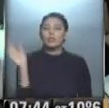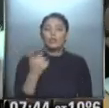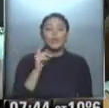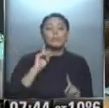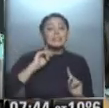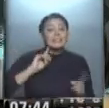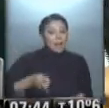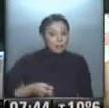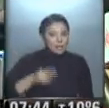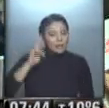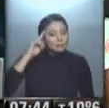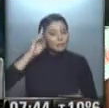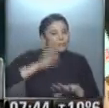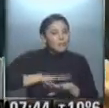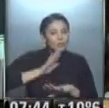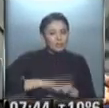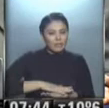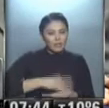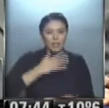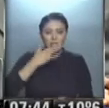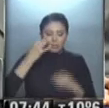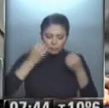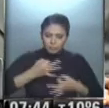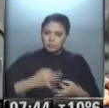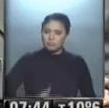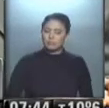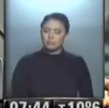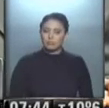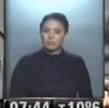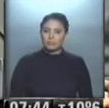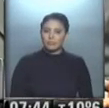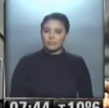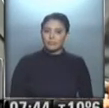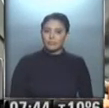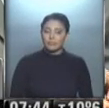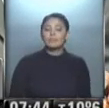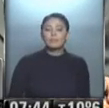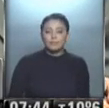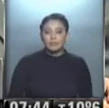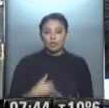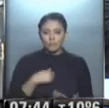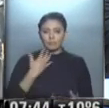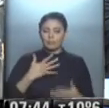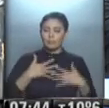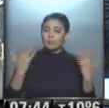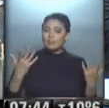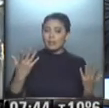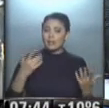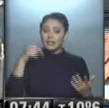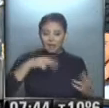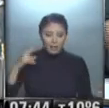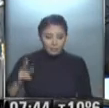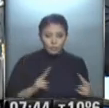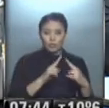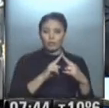pero también es la responsabilidad de fijar una posición muy clara. Y yo celebro que este encuentro haya sido aquí, en la